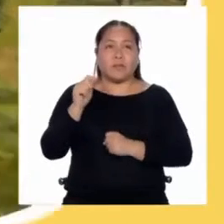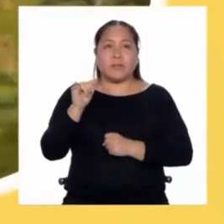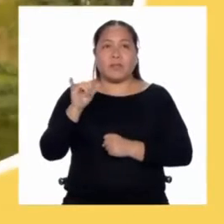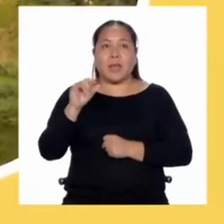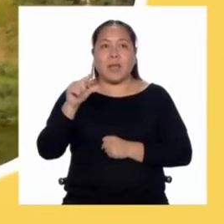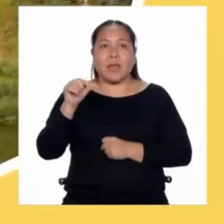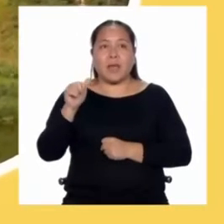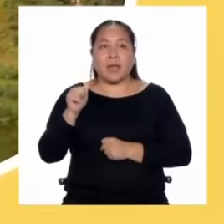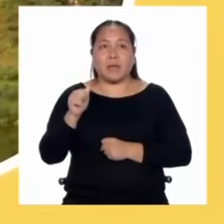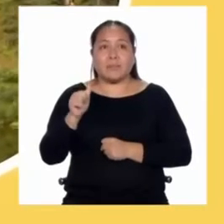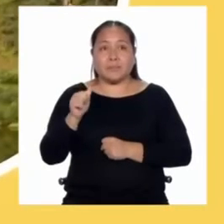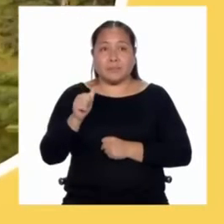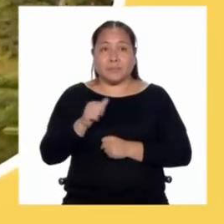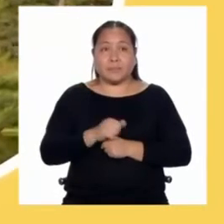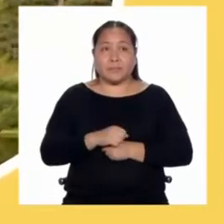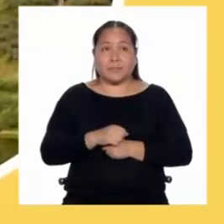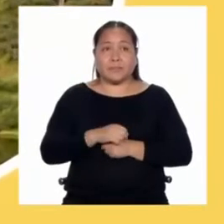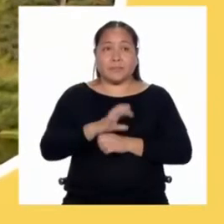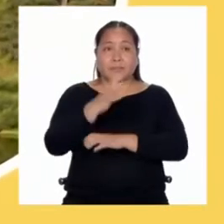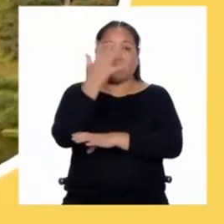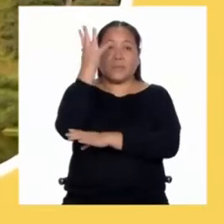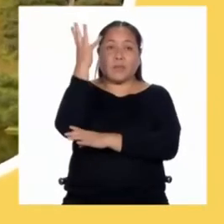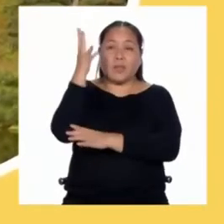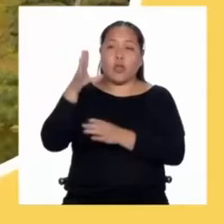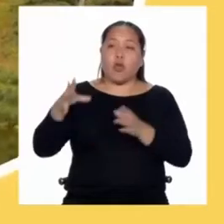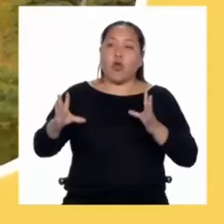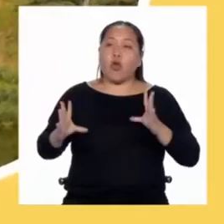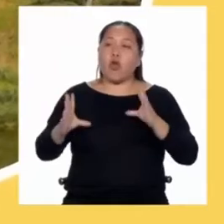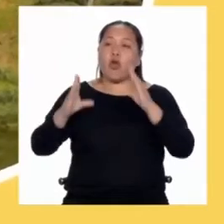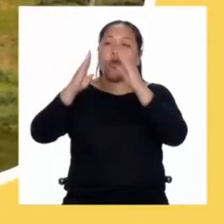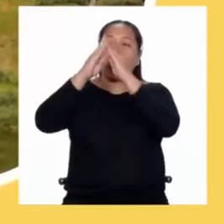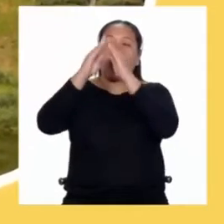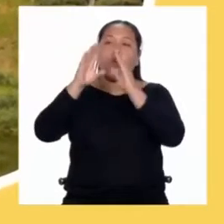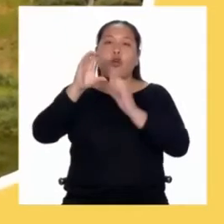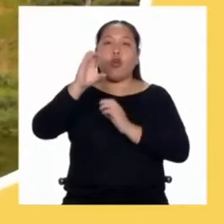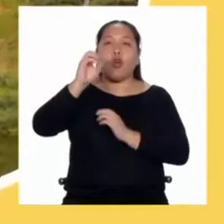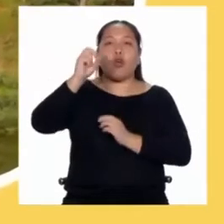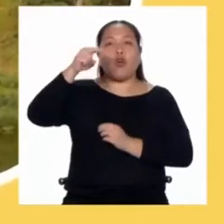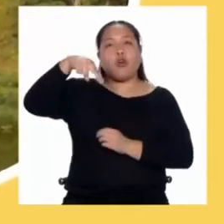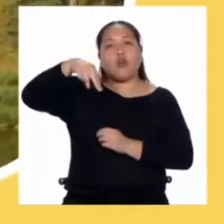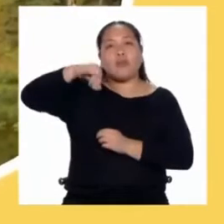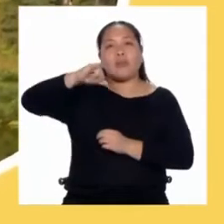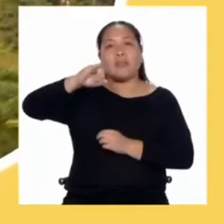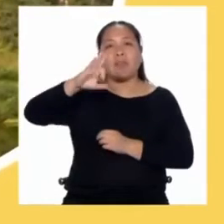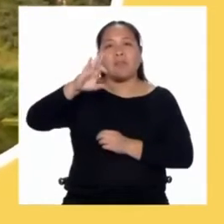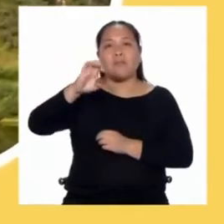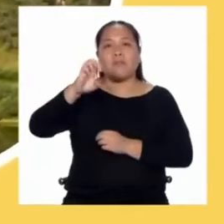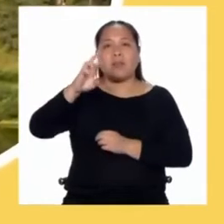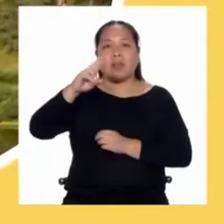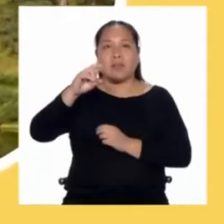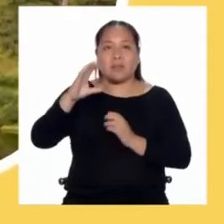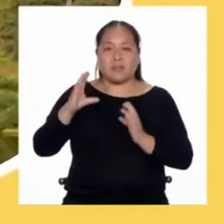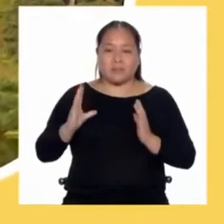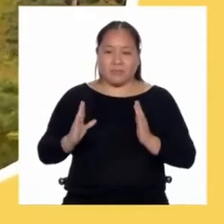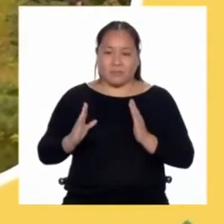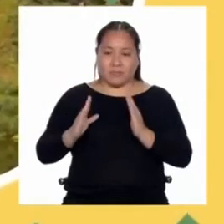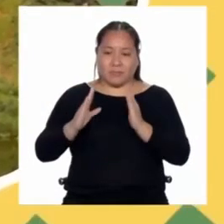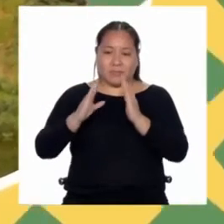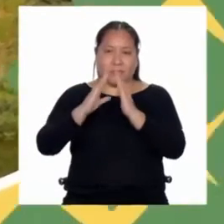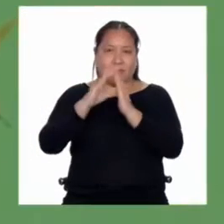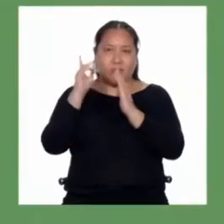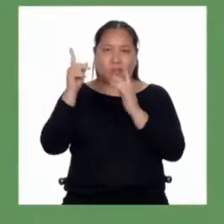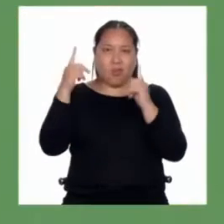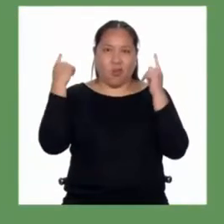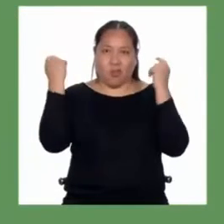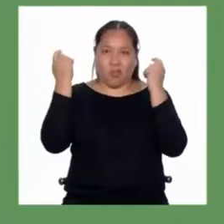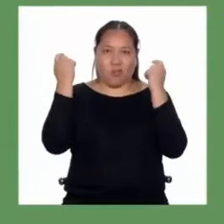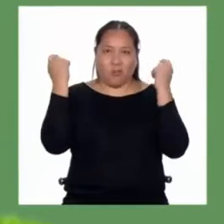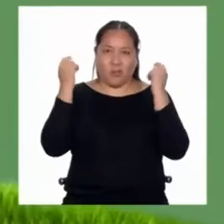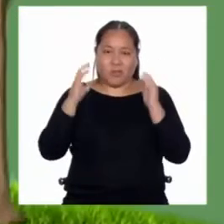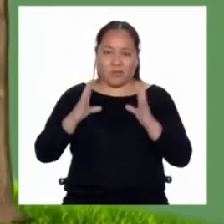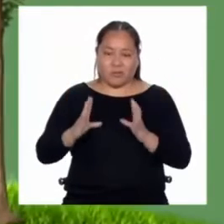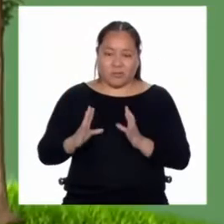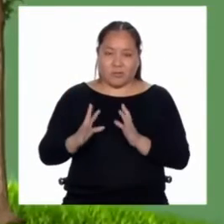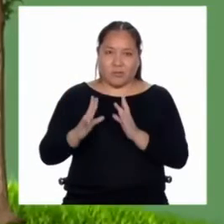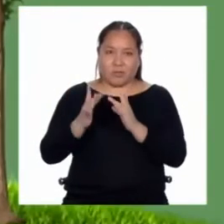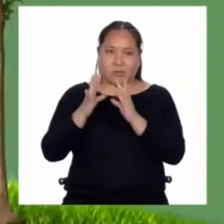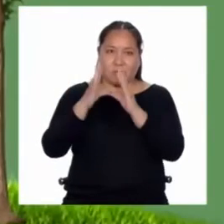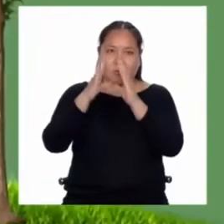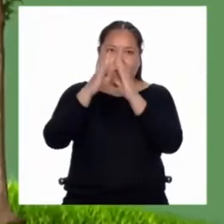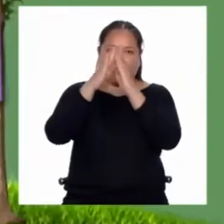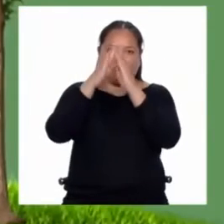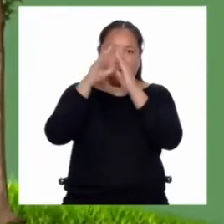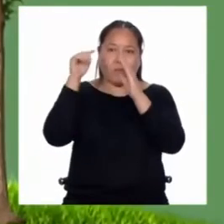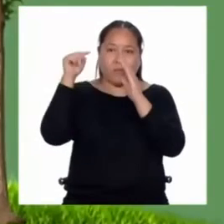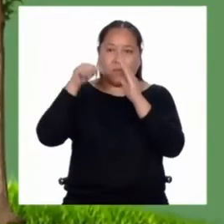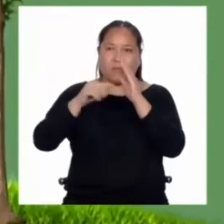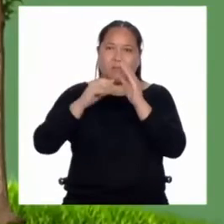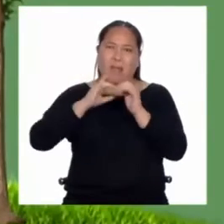compuesta por coníferas. Las coníferas son árboles en forma de conos, pero no de cumpleaños, ya que estos árboles son considerados